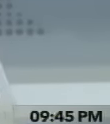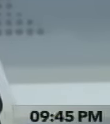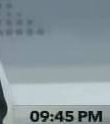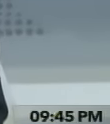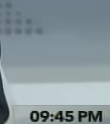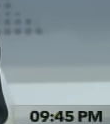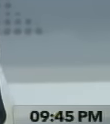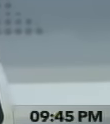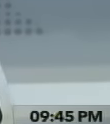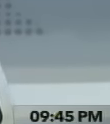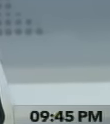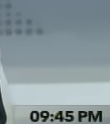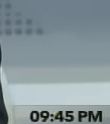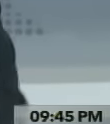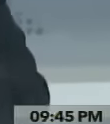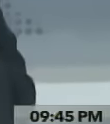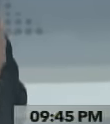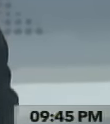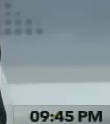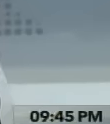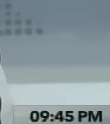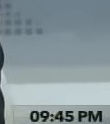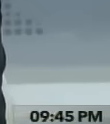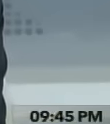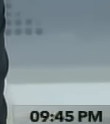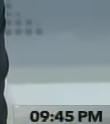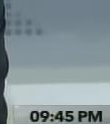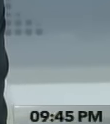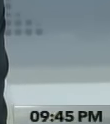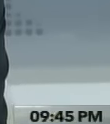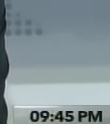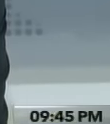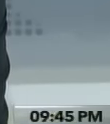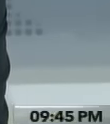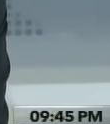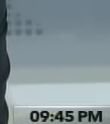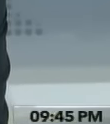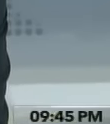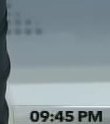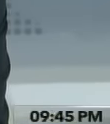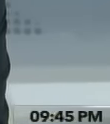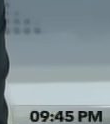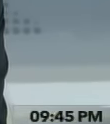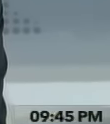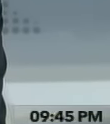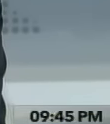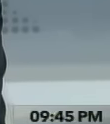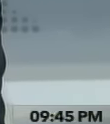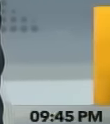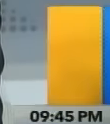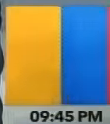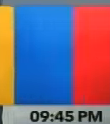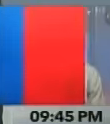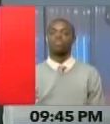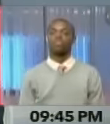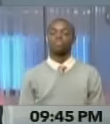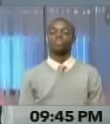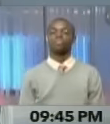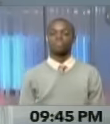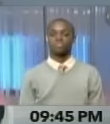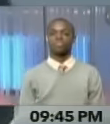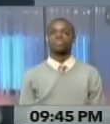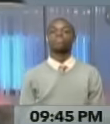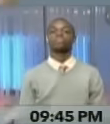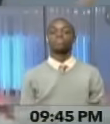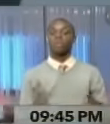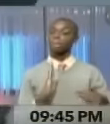muy buenas noches estimados televidentes Bueno hacemos un paréntesis en emisión estelar de la noticia hoy se ha dado un hecho importante para la política y para la estabilidad del país y por